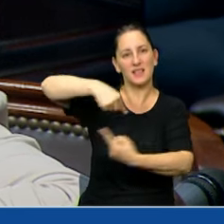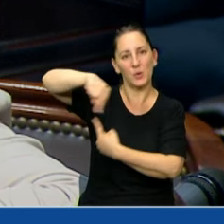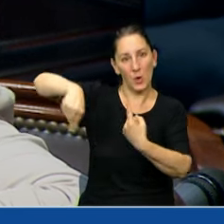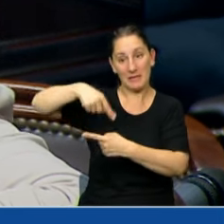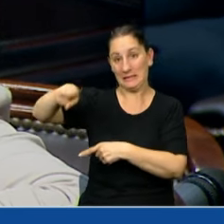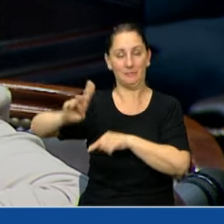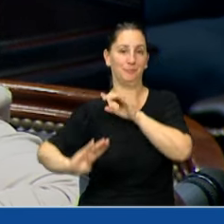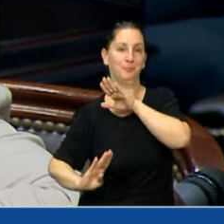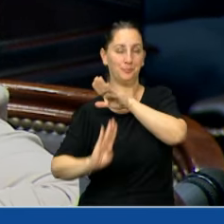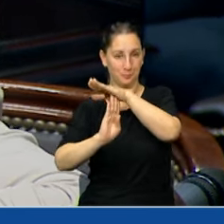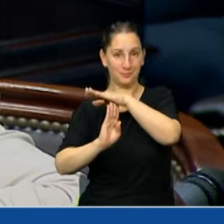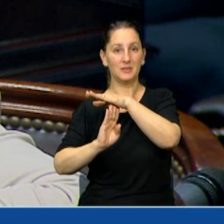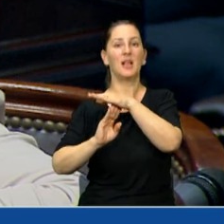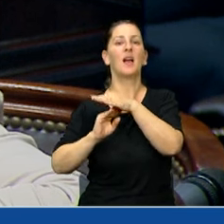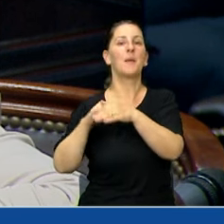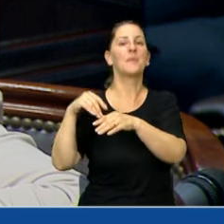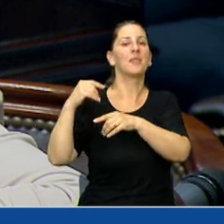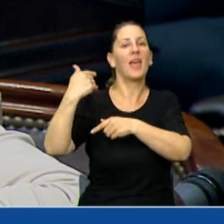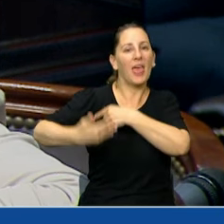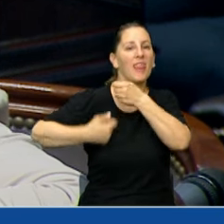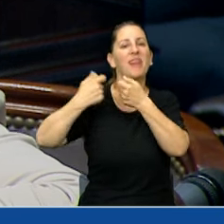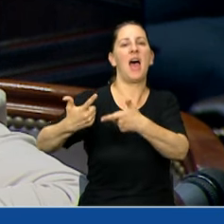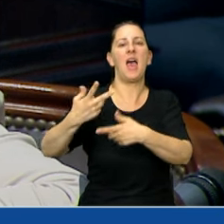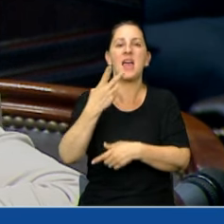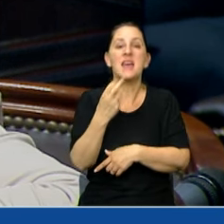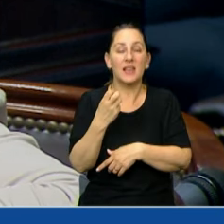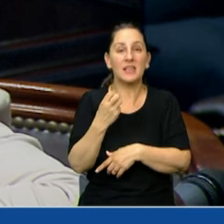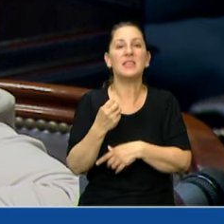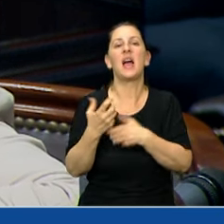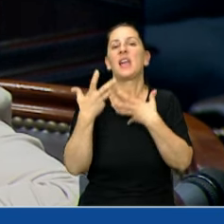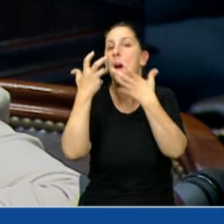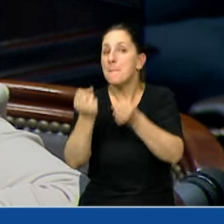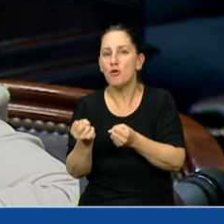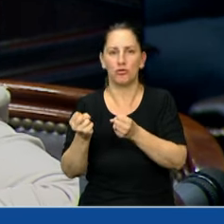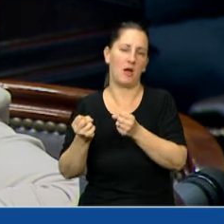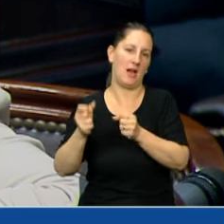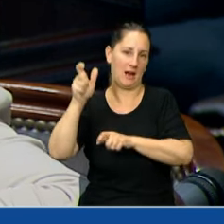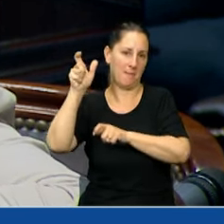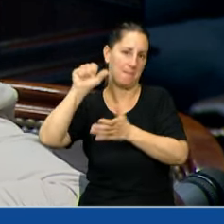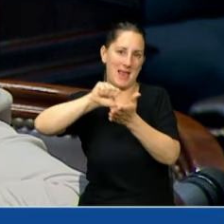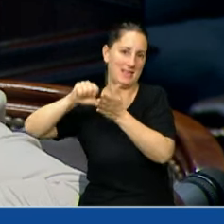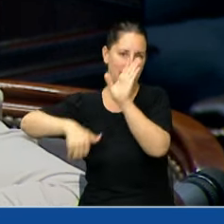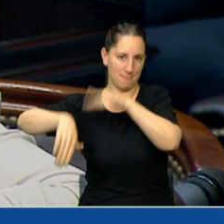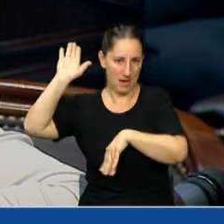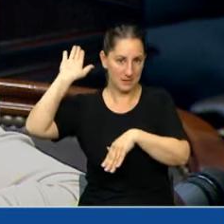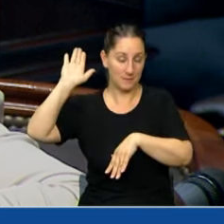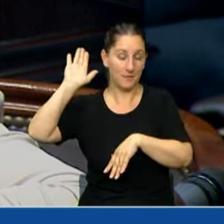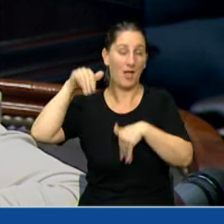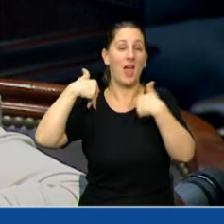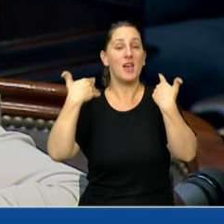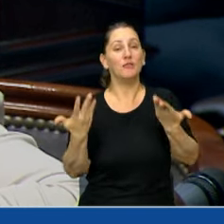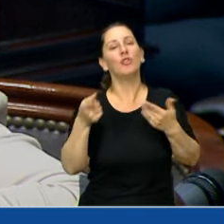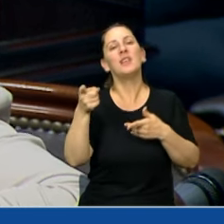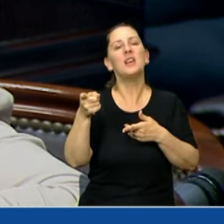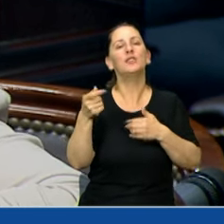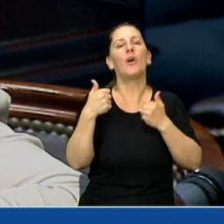vectores eh de transición energética que debemos apoyar y que apoyan la mayoría de los países nuevamente En